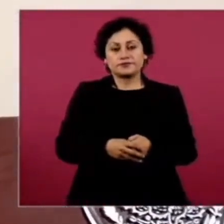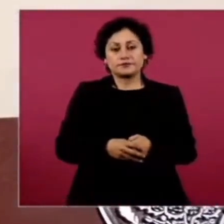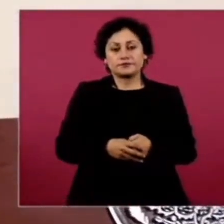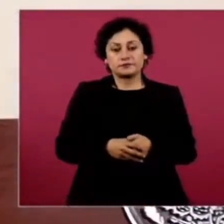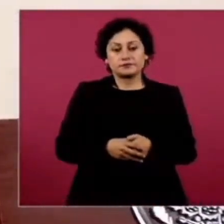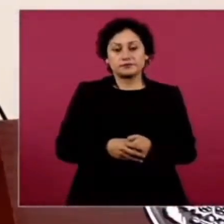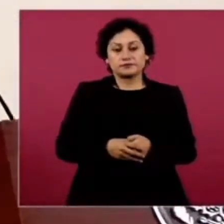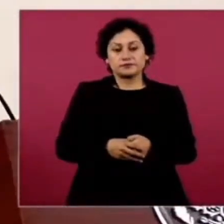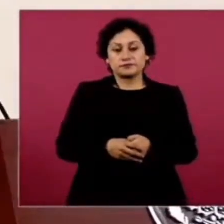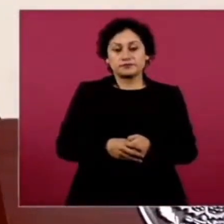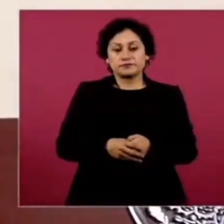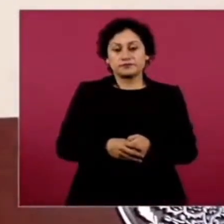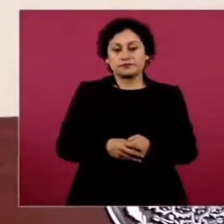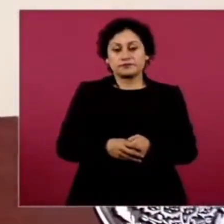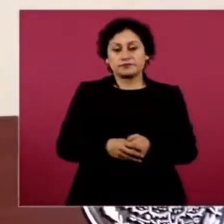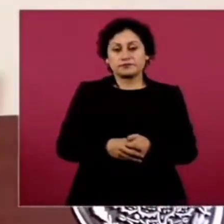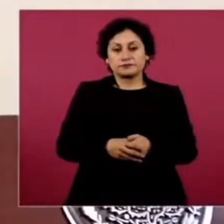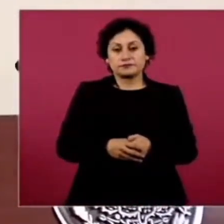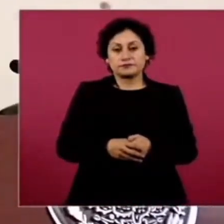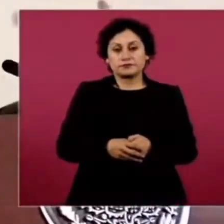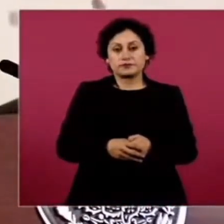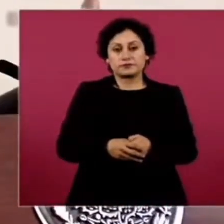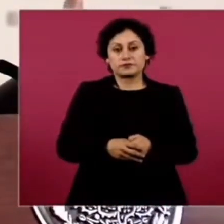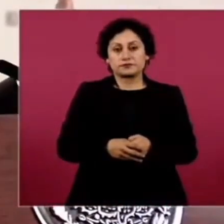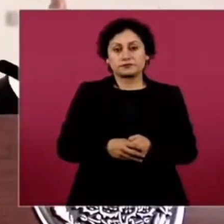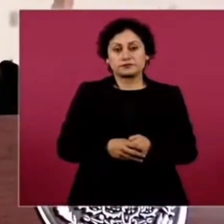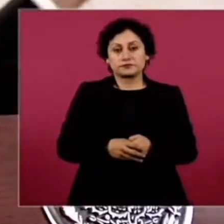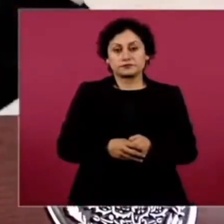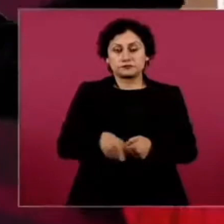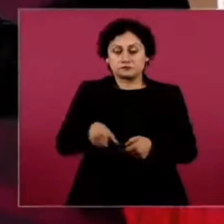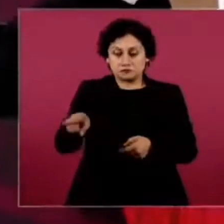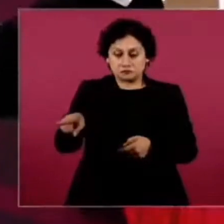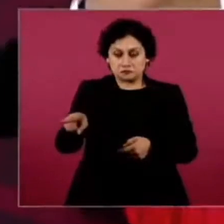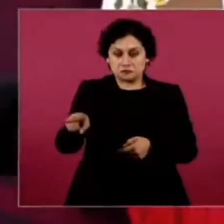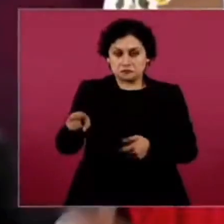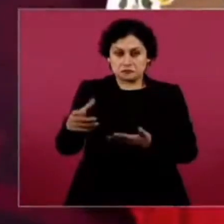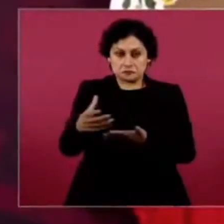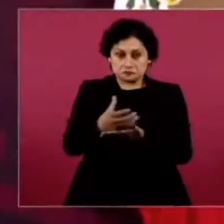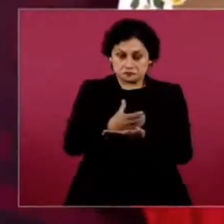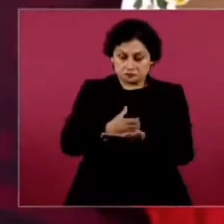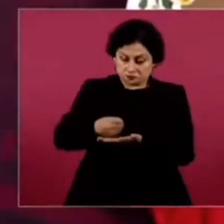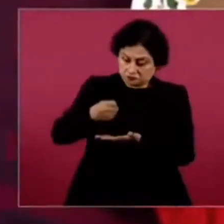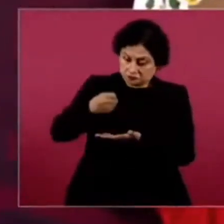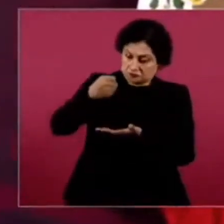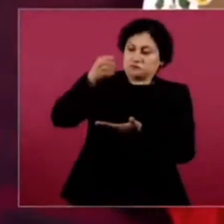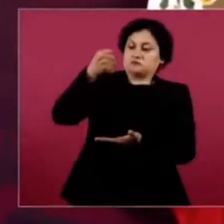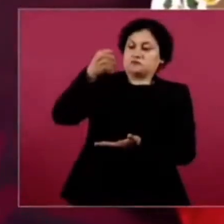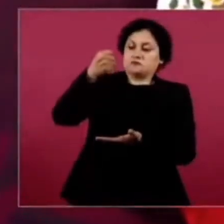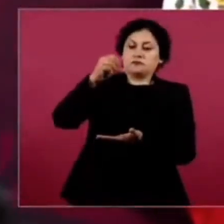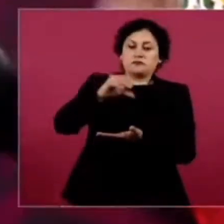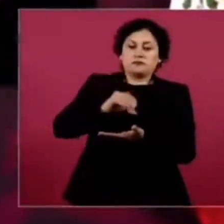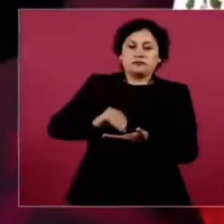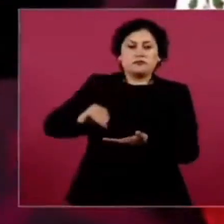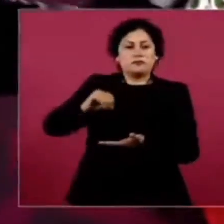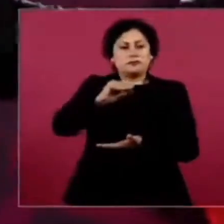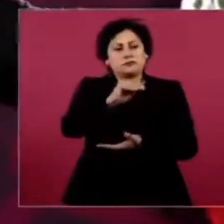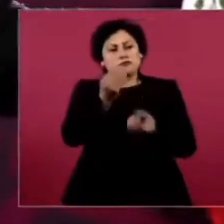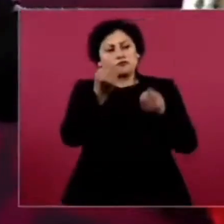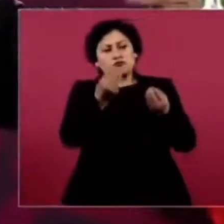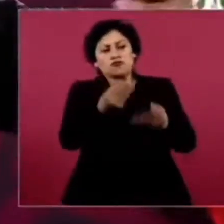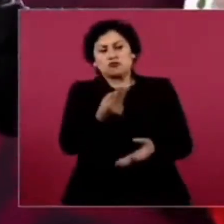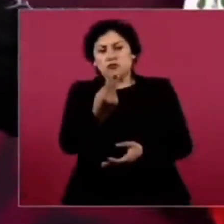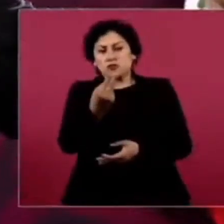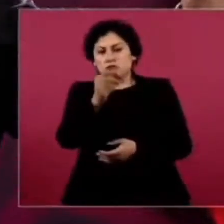voy a aportar 25% de todo lo que recibo. Si